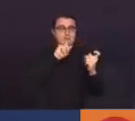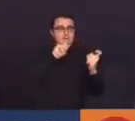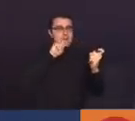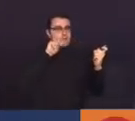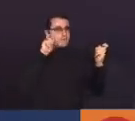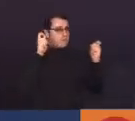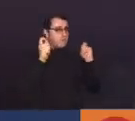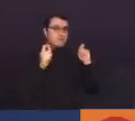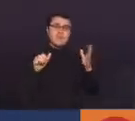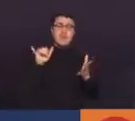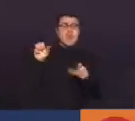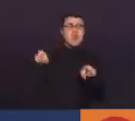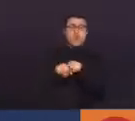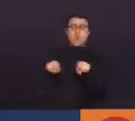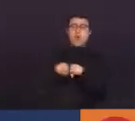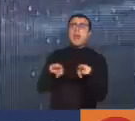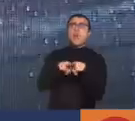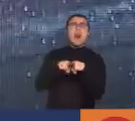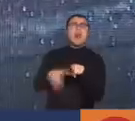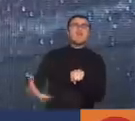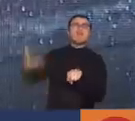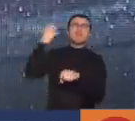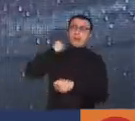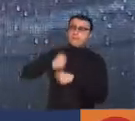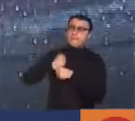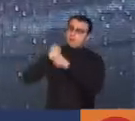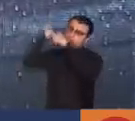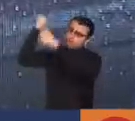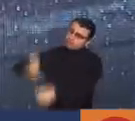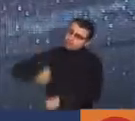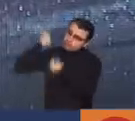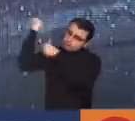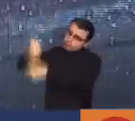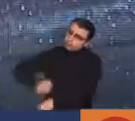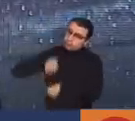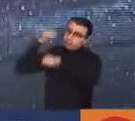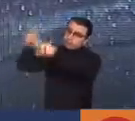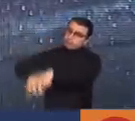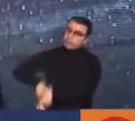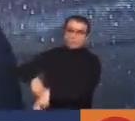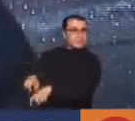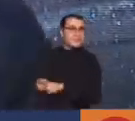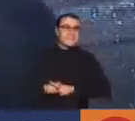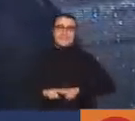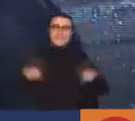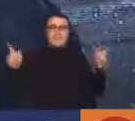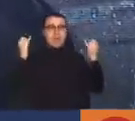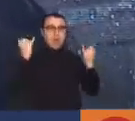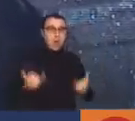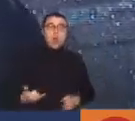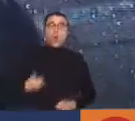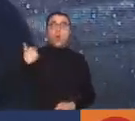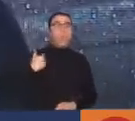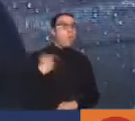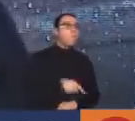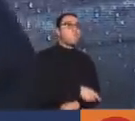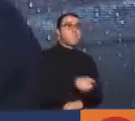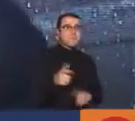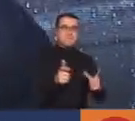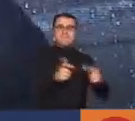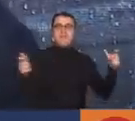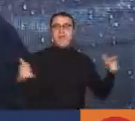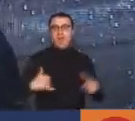mismo un asadón como se hacía antes, trabajar con el asadón. Ahora los jóvenes de hoy, porque esto es más